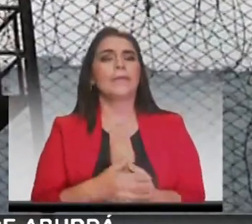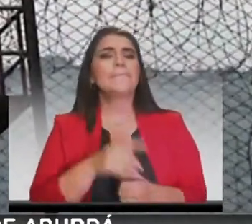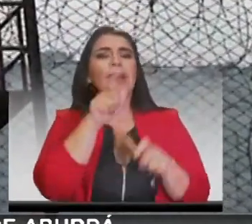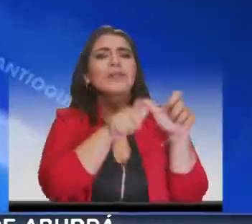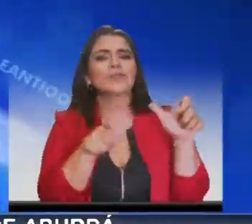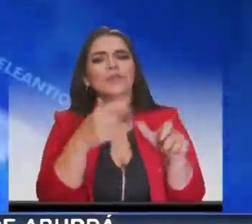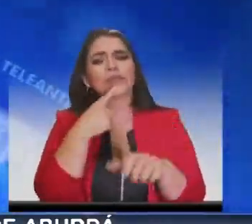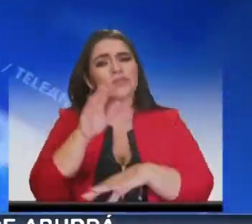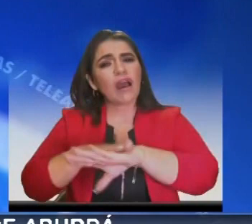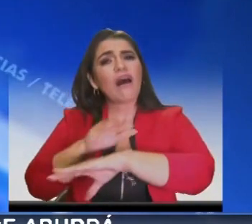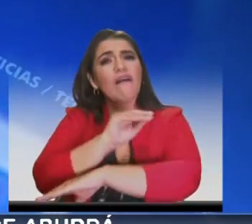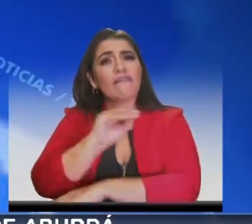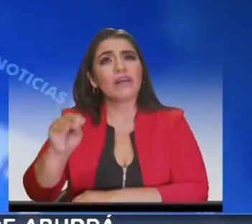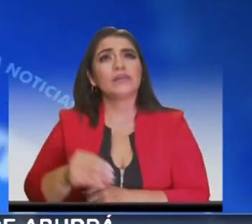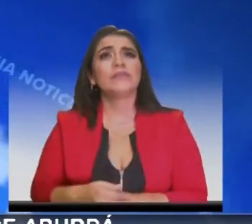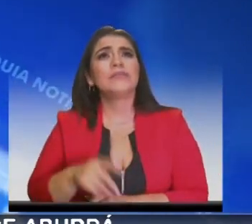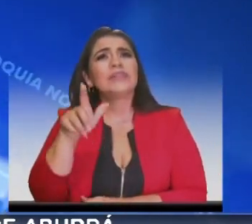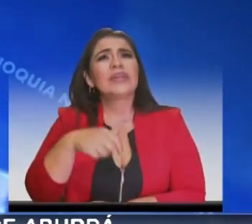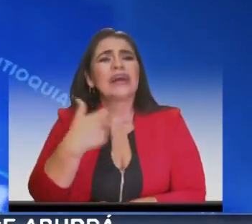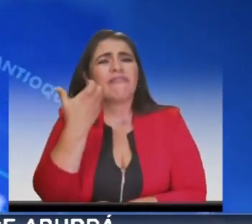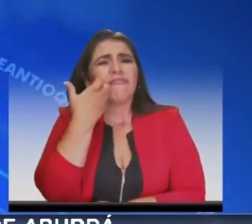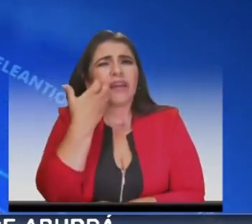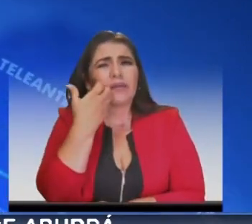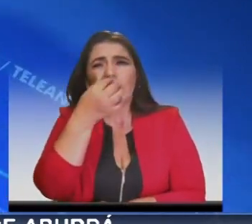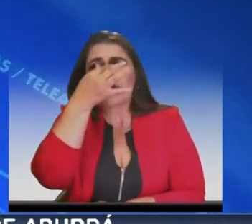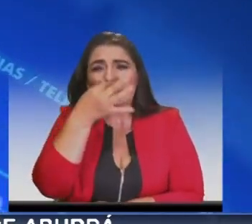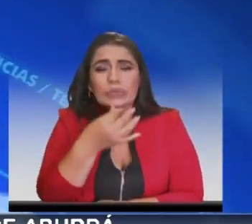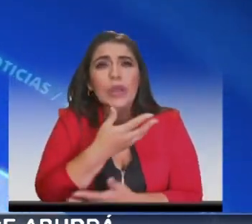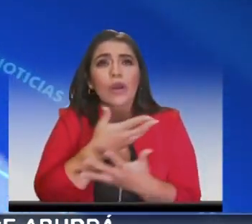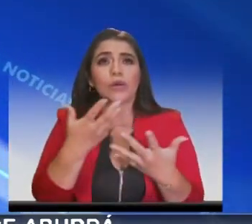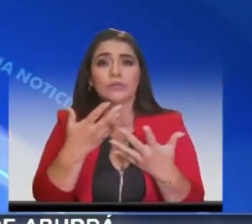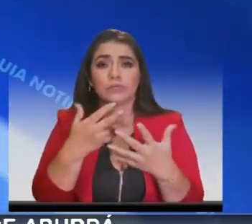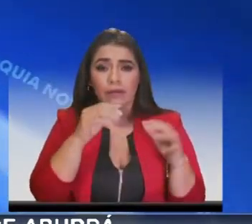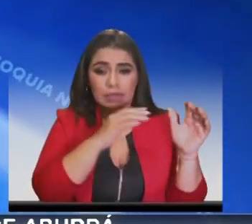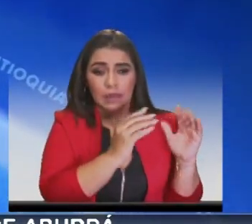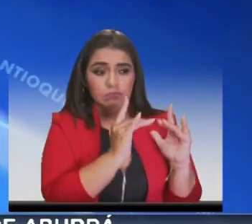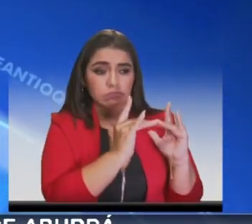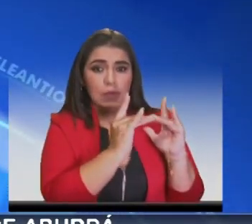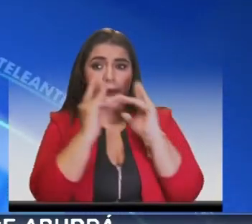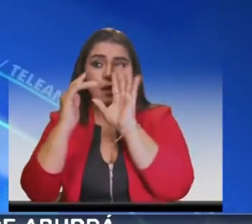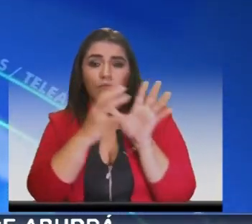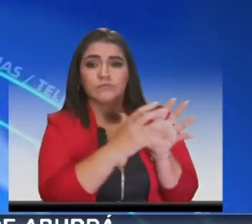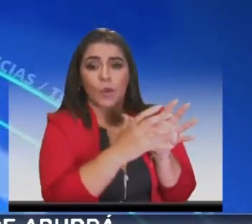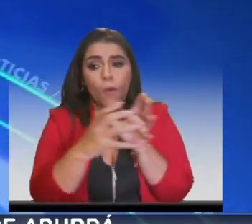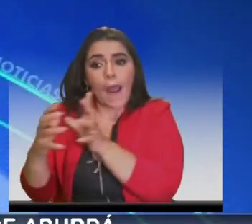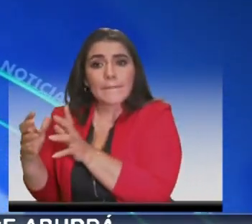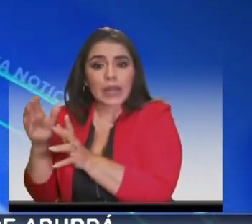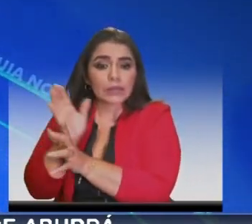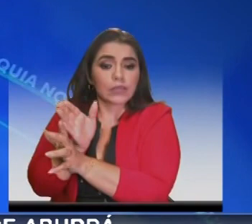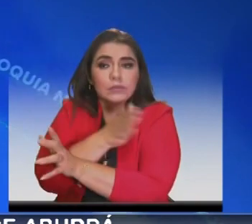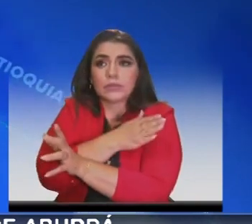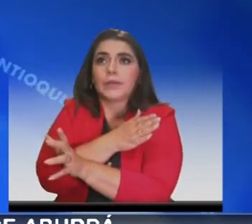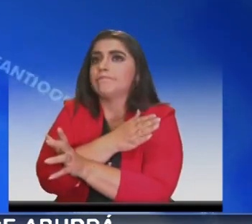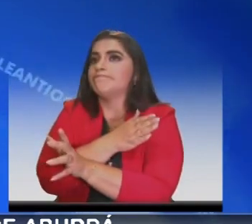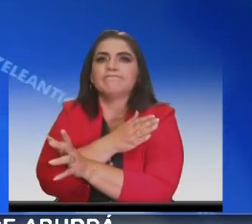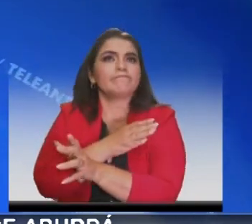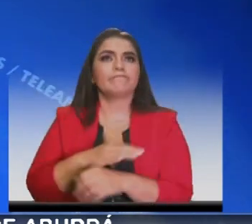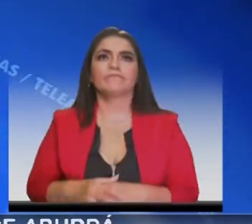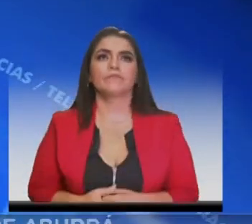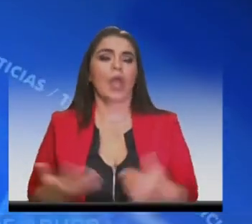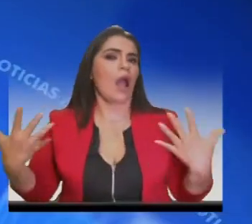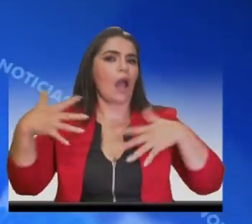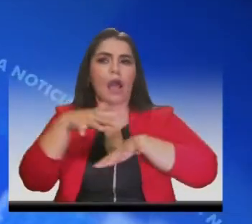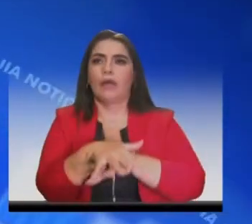detenidos denuncian que las personas con síntomas de COVID-19 no están siendo aisladas del resto de la población privada de la libertad. En